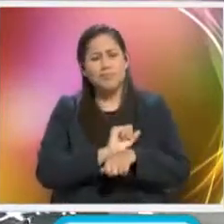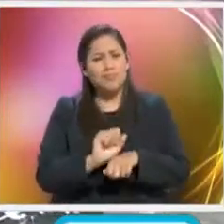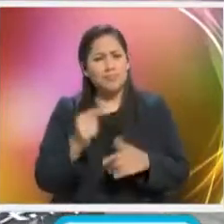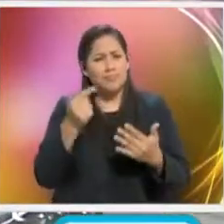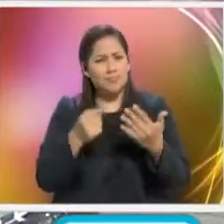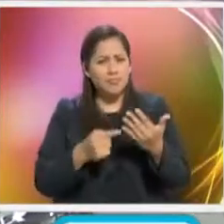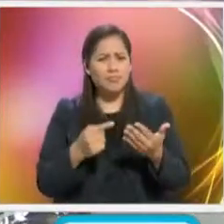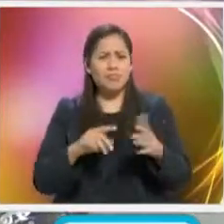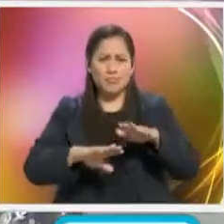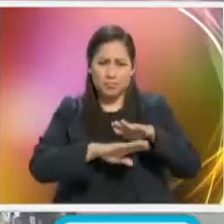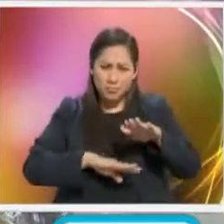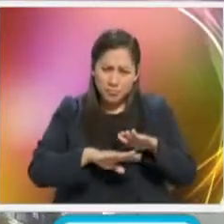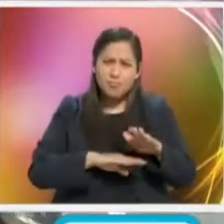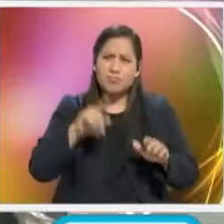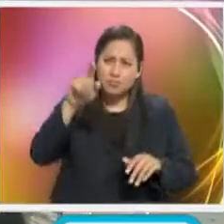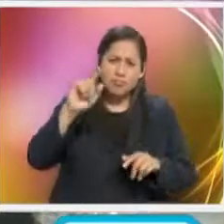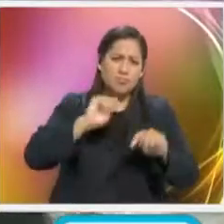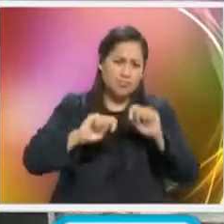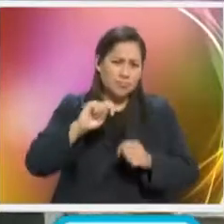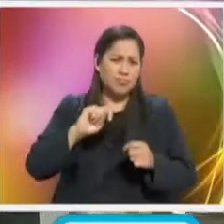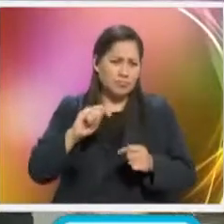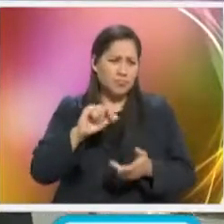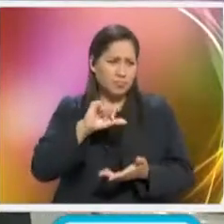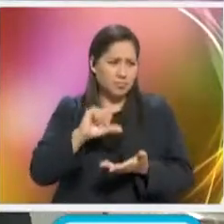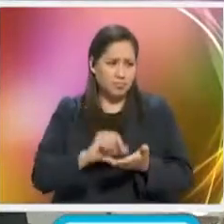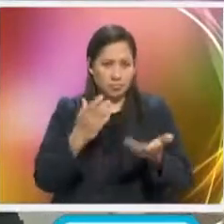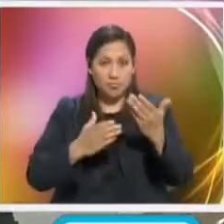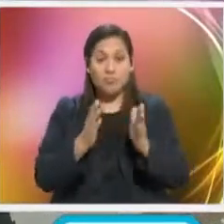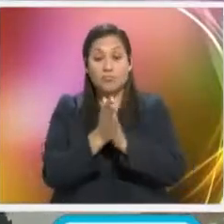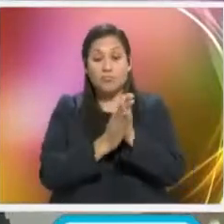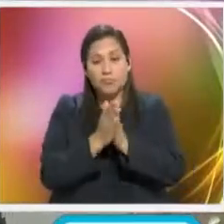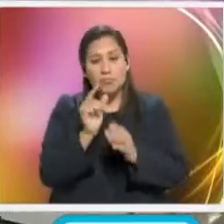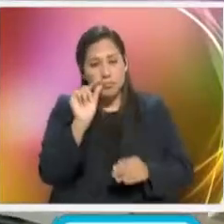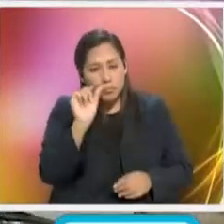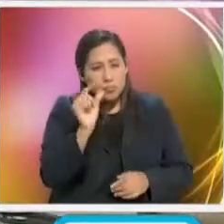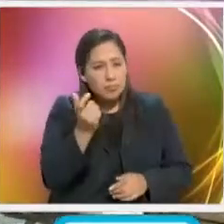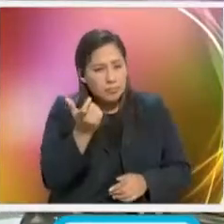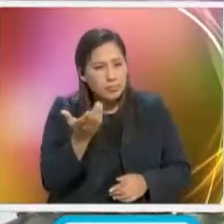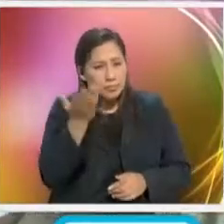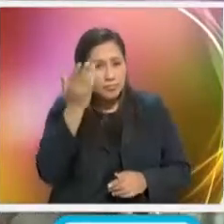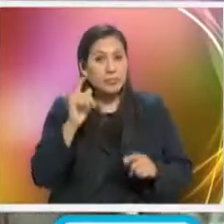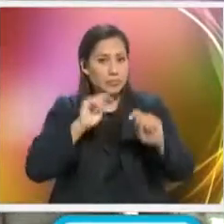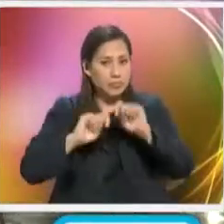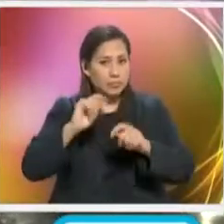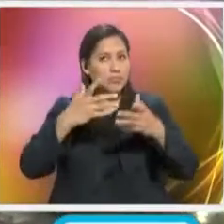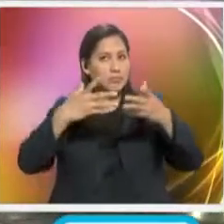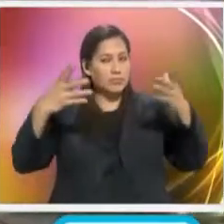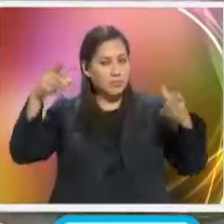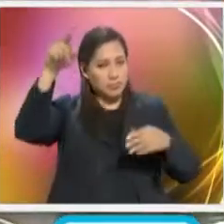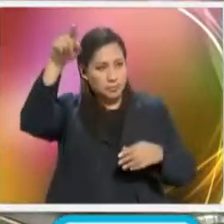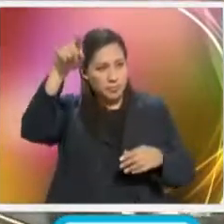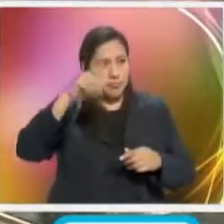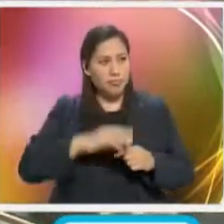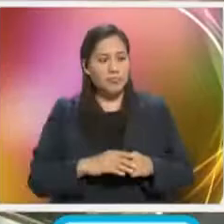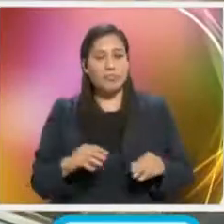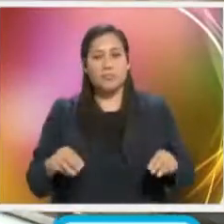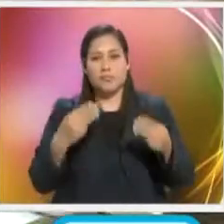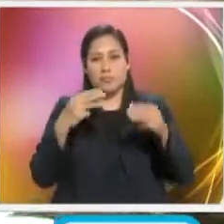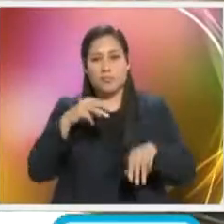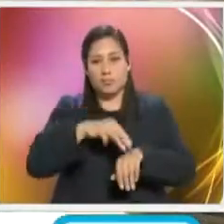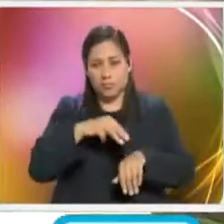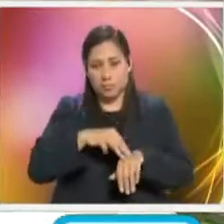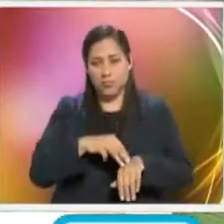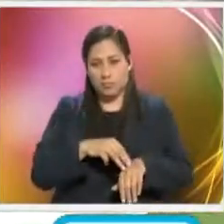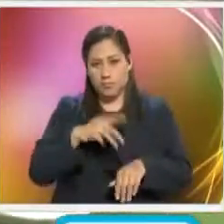básicos, los Exacto. podemos conseguir en Encuentren cualquier... donde sea. en El cualquier chocolate lado. igual les cuesta un poquito más, ¿no? Hay una tienda muy grande ahí por el mercado Portal